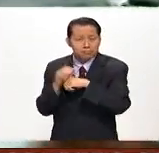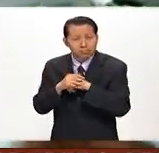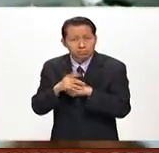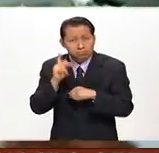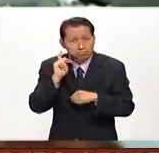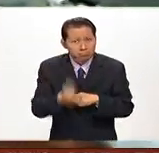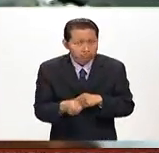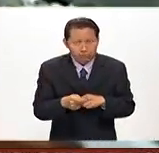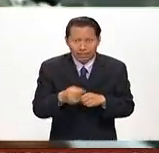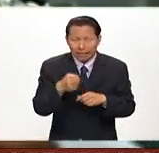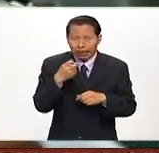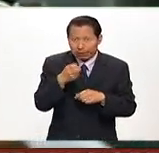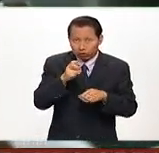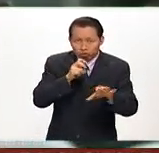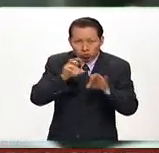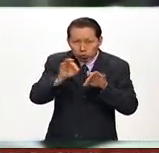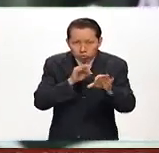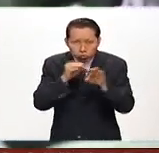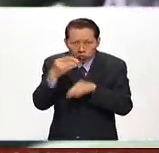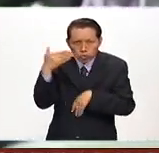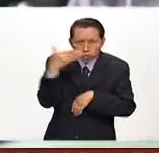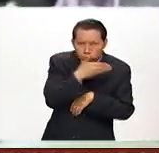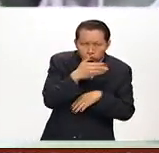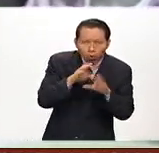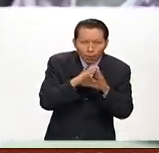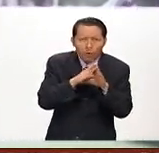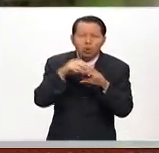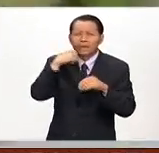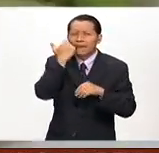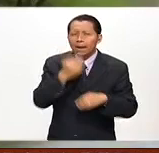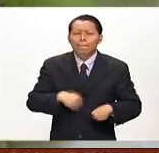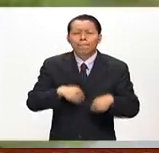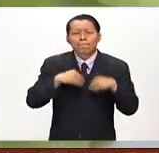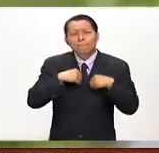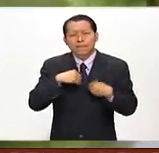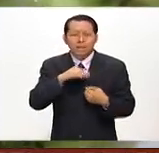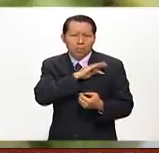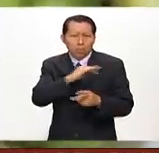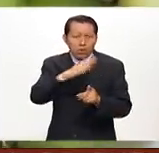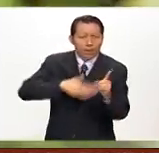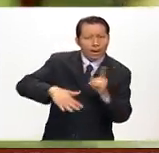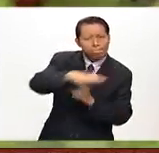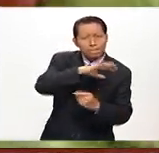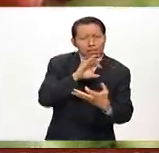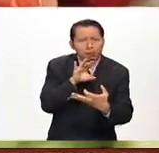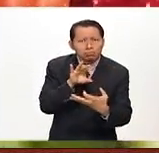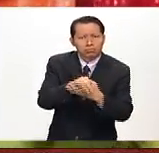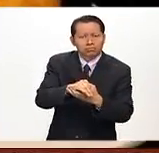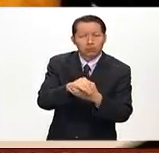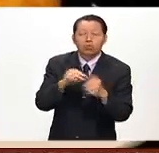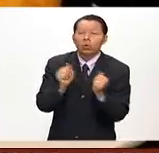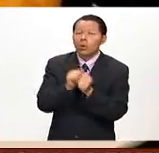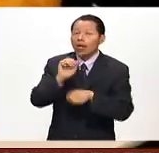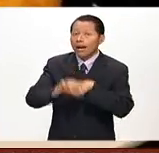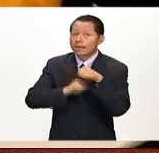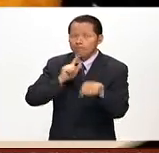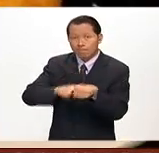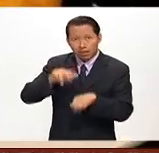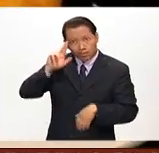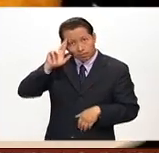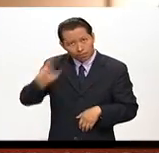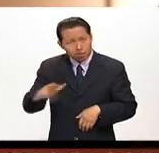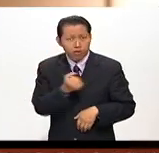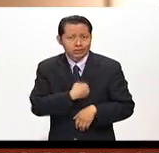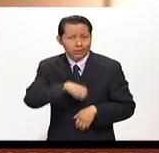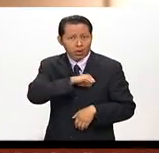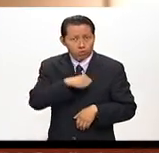ha convertido en una opción para aquellos que buscan un estilo de vida amigable con el medio ambiente, con los animales y con la salud propia.